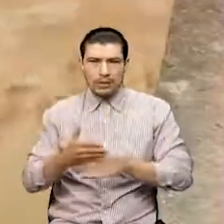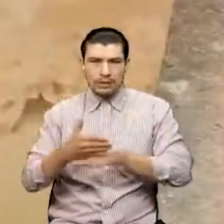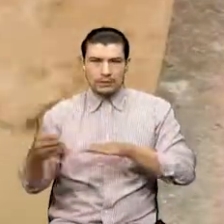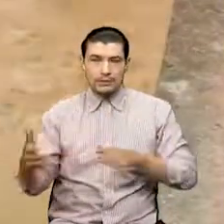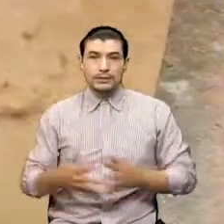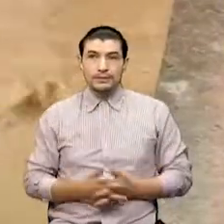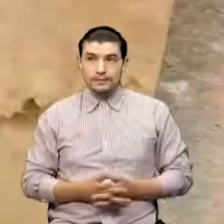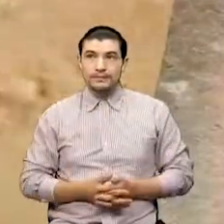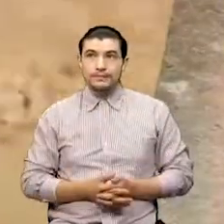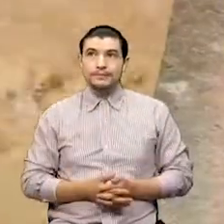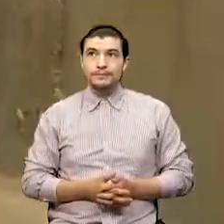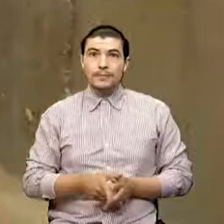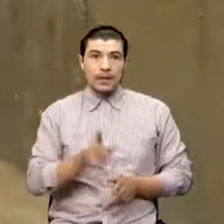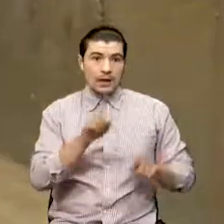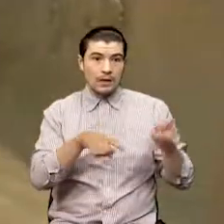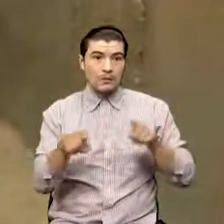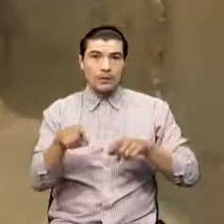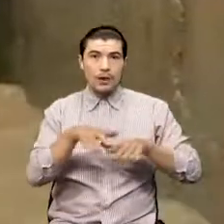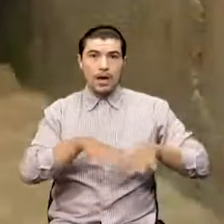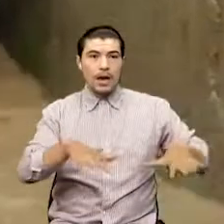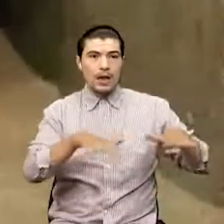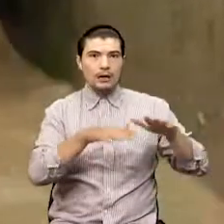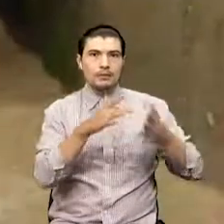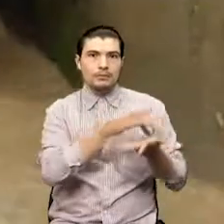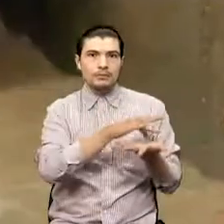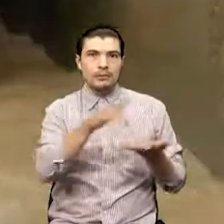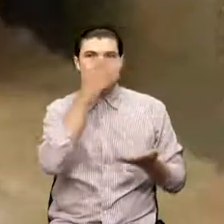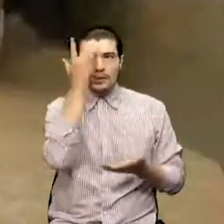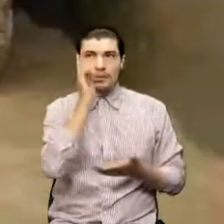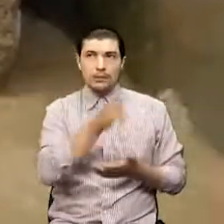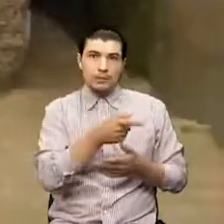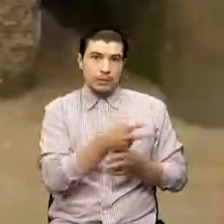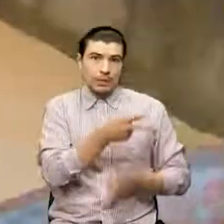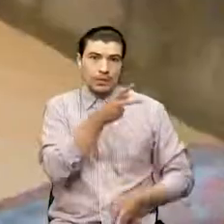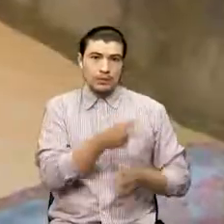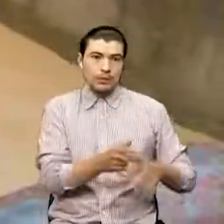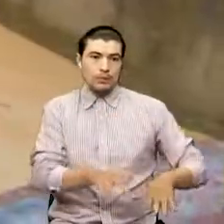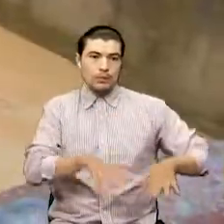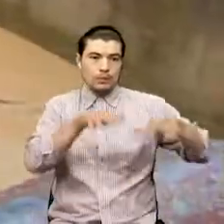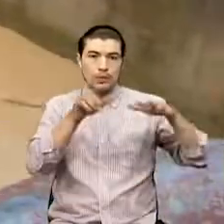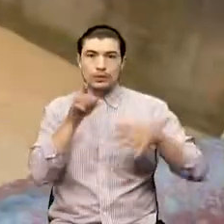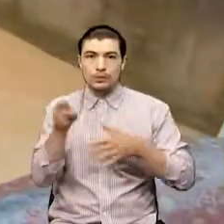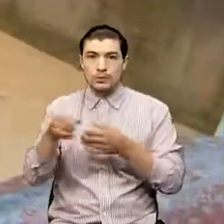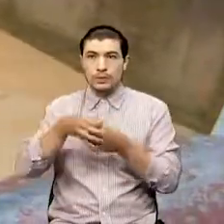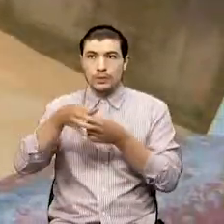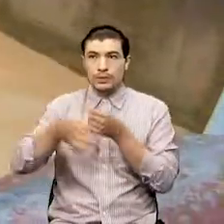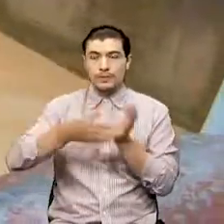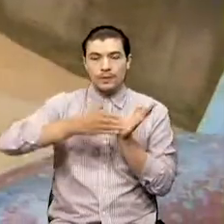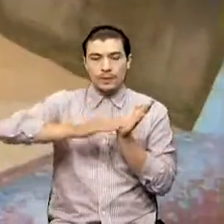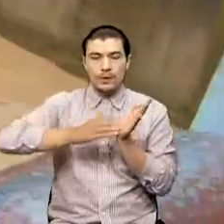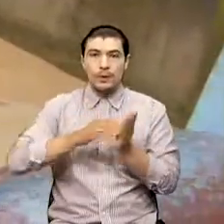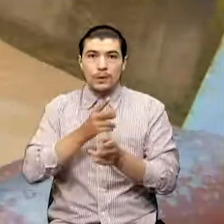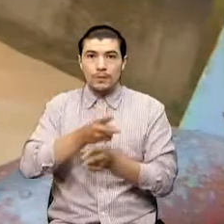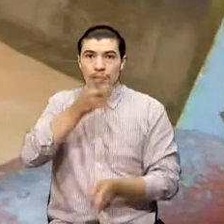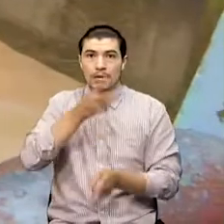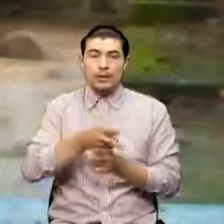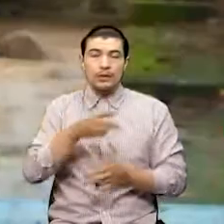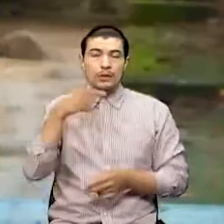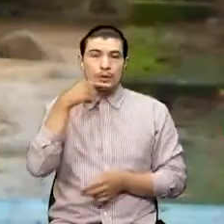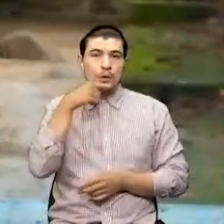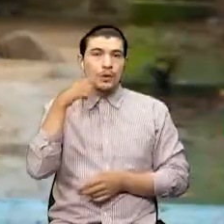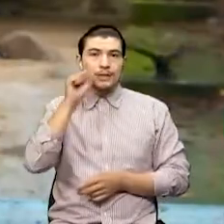se registraron alertas ante la posibilidad de emergencias. En el municipio persisten las alertas roja y naranja.